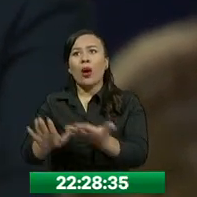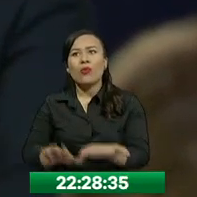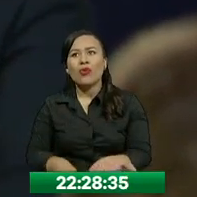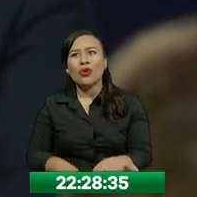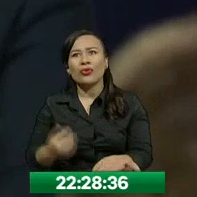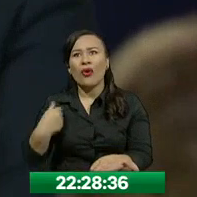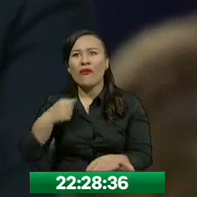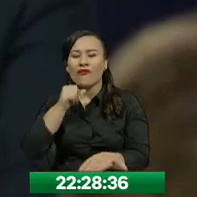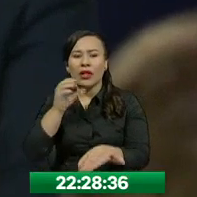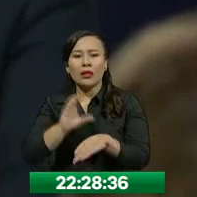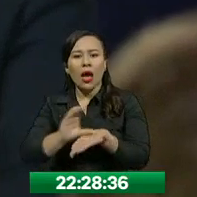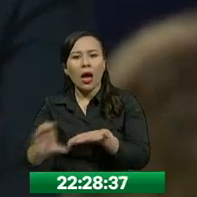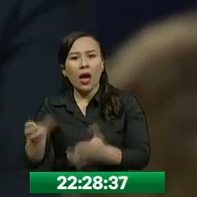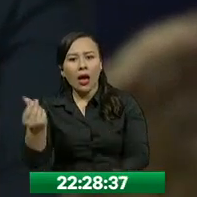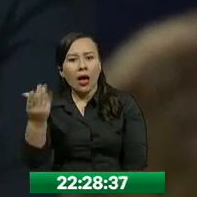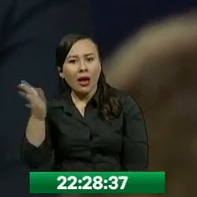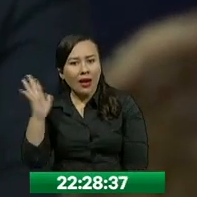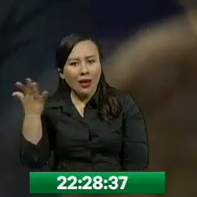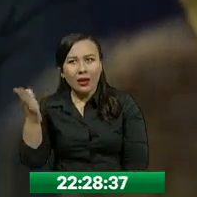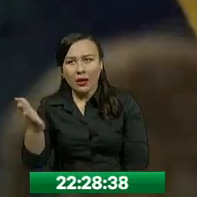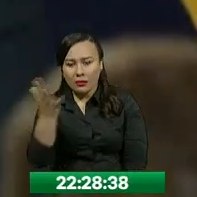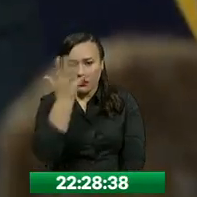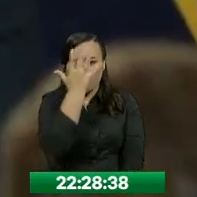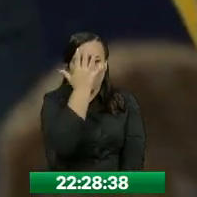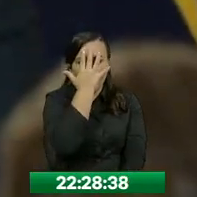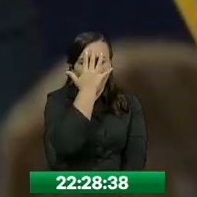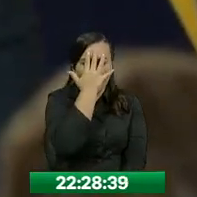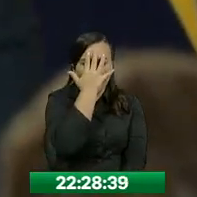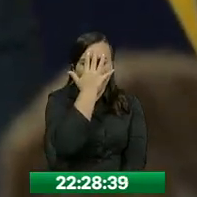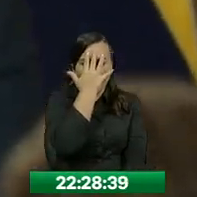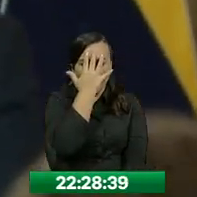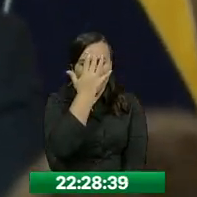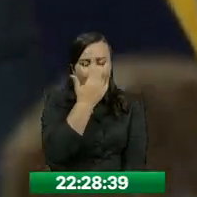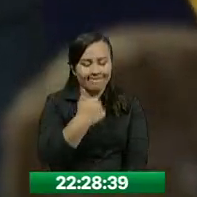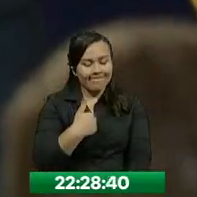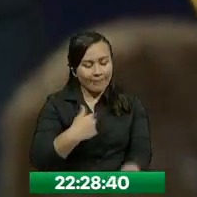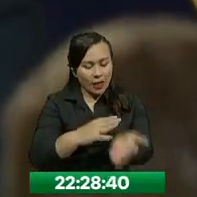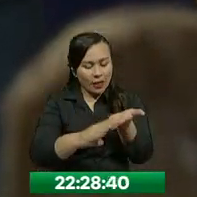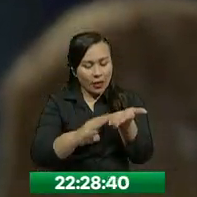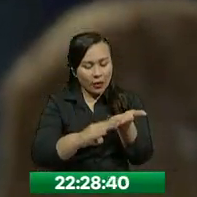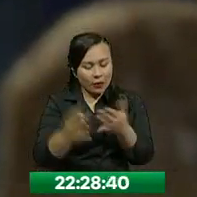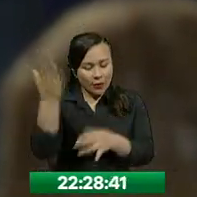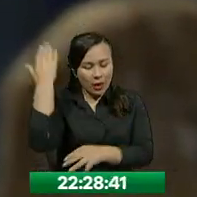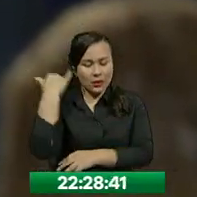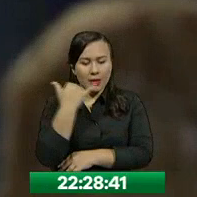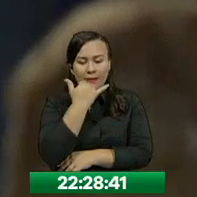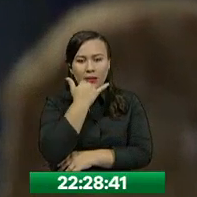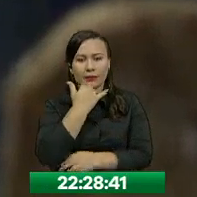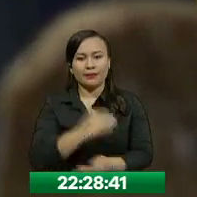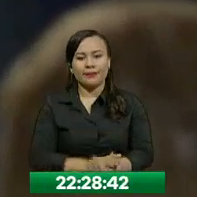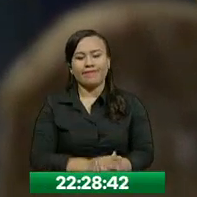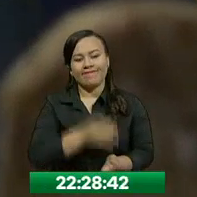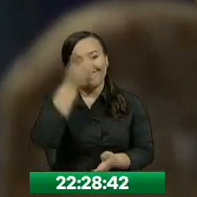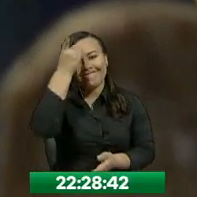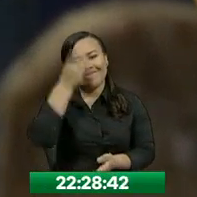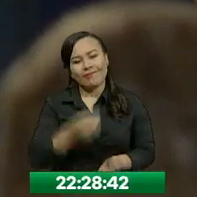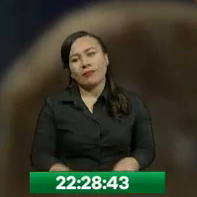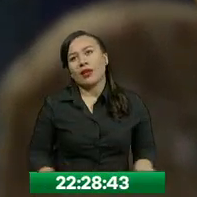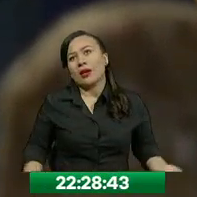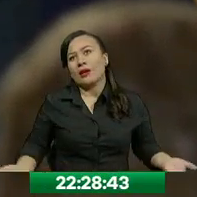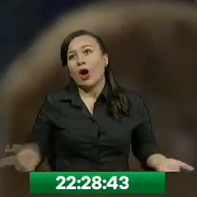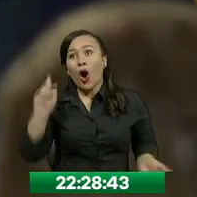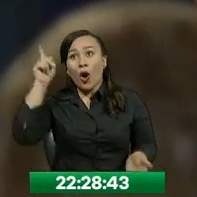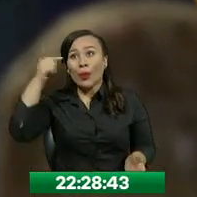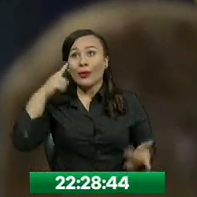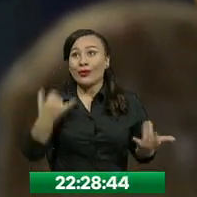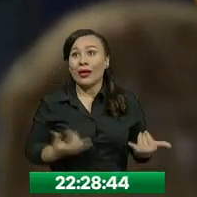el momento de la partida. ¡Qué vergüenza! Siempre les ofrecemos disculpas por esos casos penosos que no ocurrieron en nuestro gobierno,